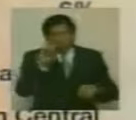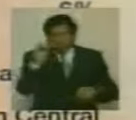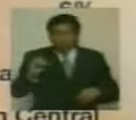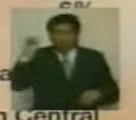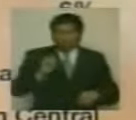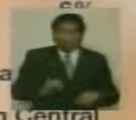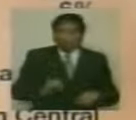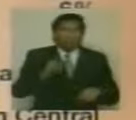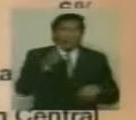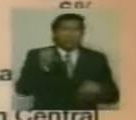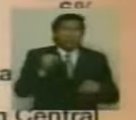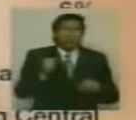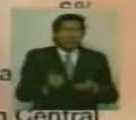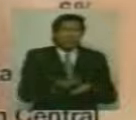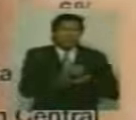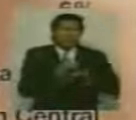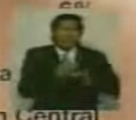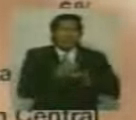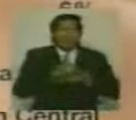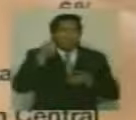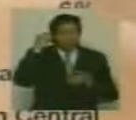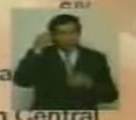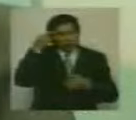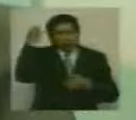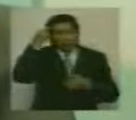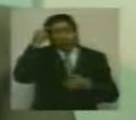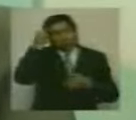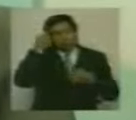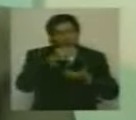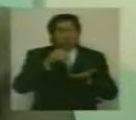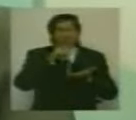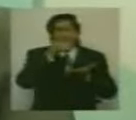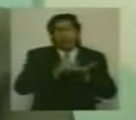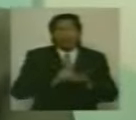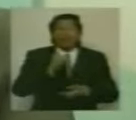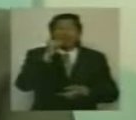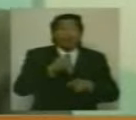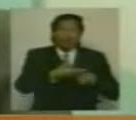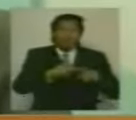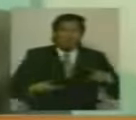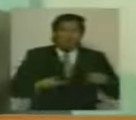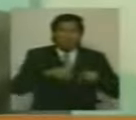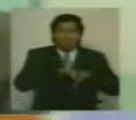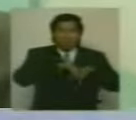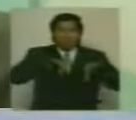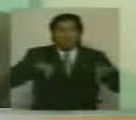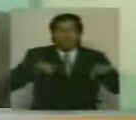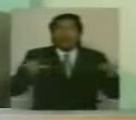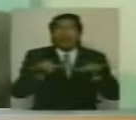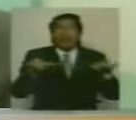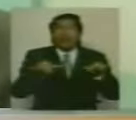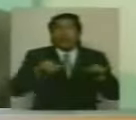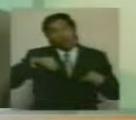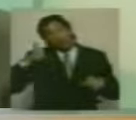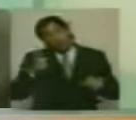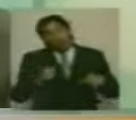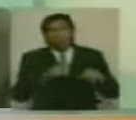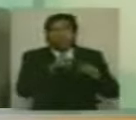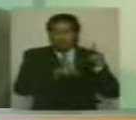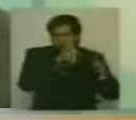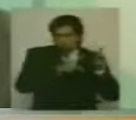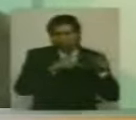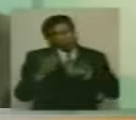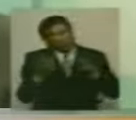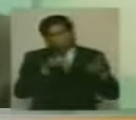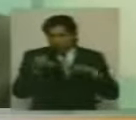50% sería para la administración central. Una mitad de forma igualitaria por departamento y la otra mitad por población.